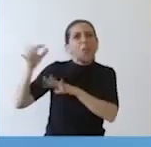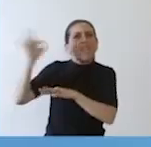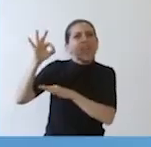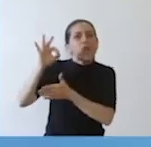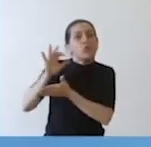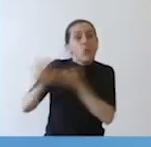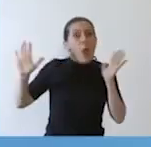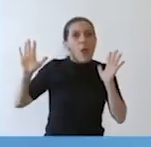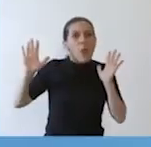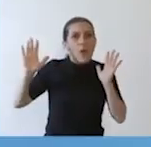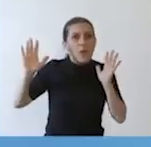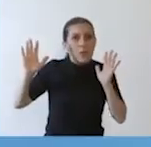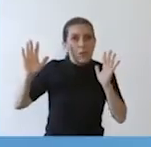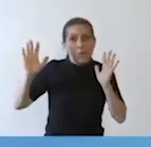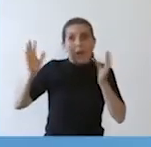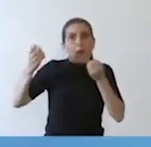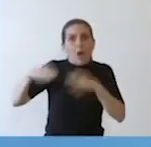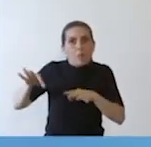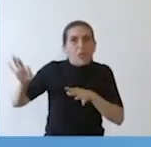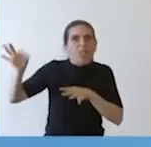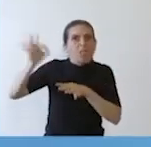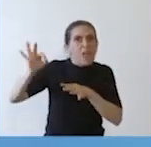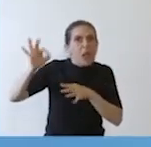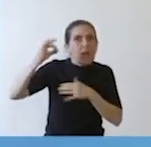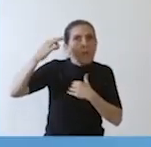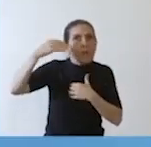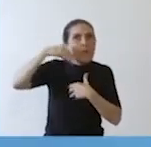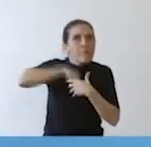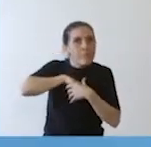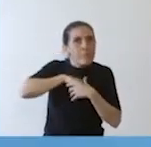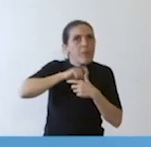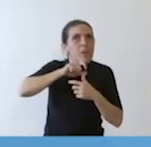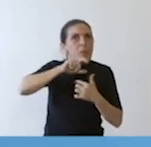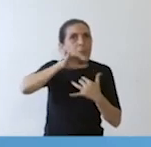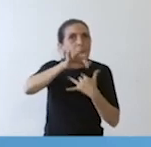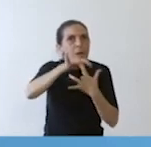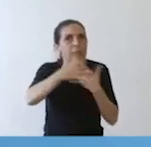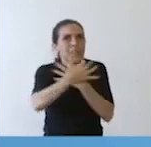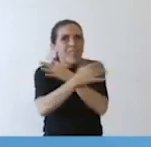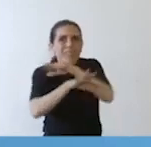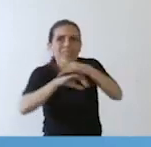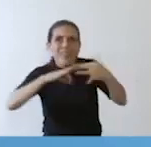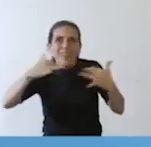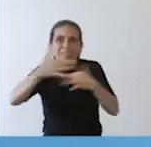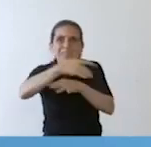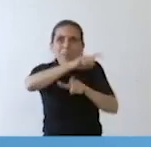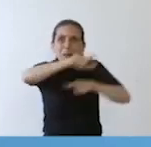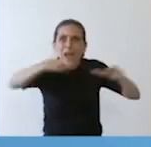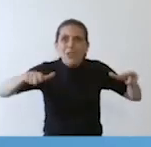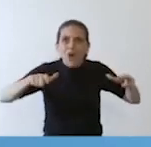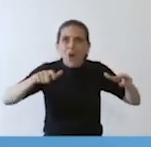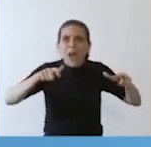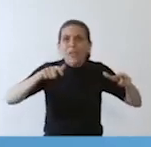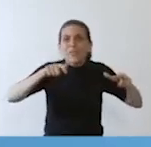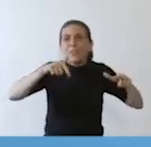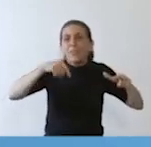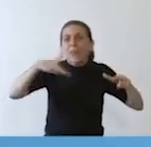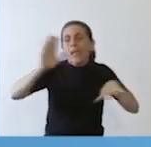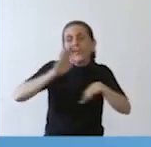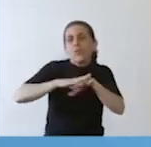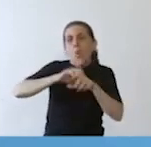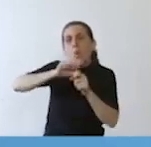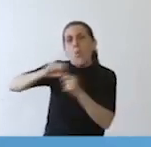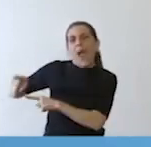virus nuevos que comienzan a circular por primera vez entre los seres humanos, generalmente de origen animal, como ustedes